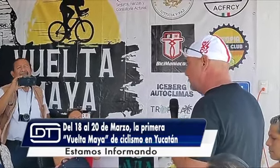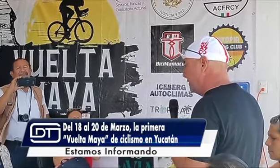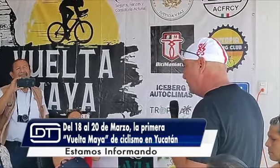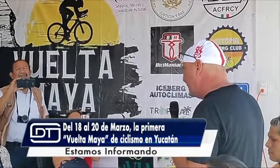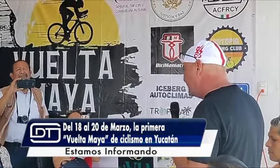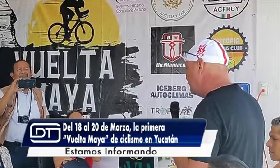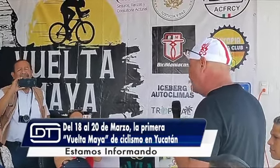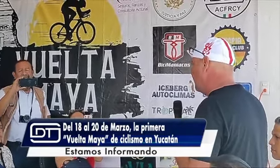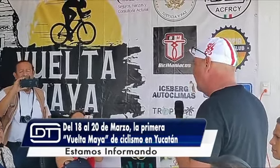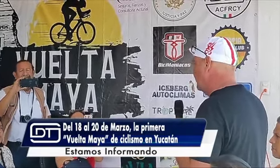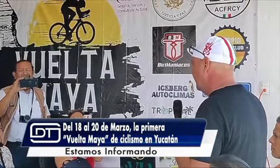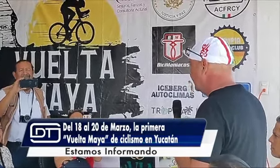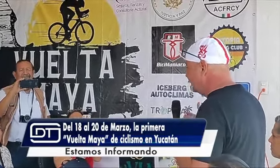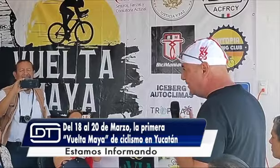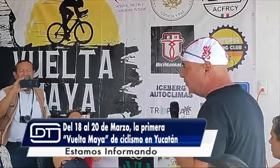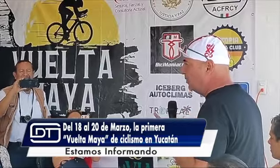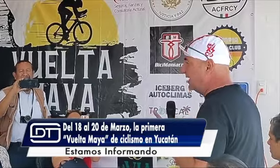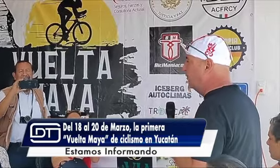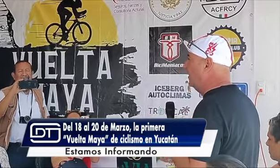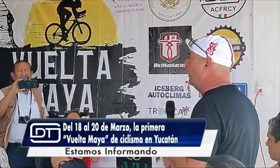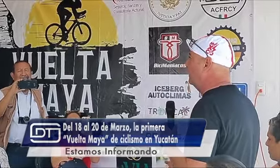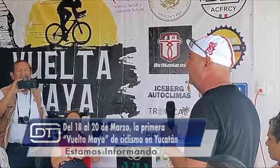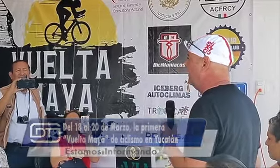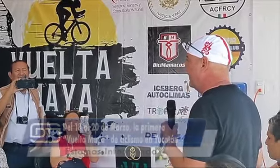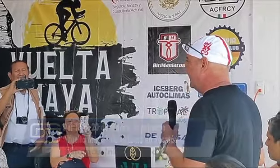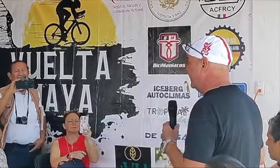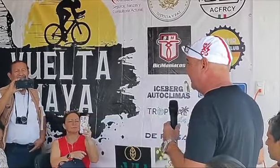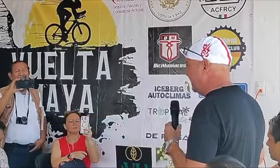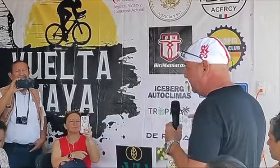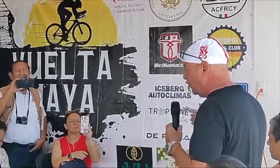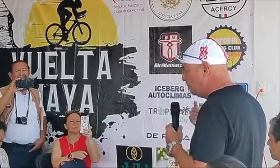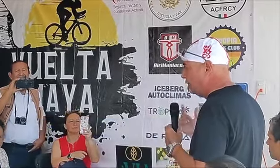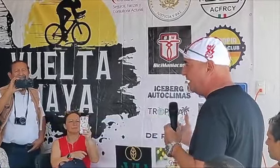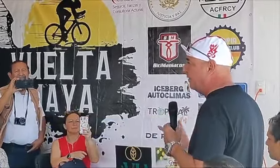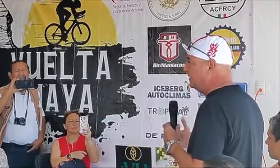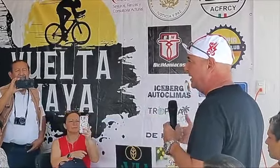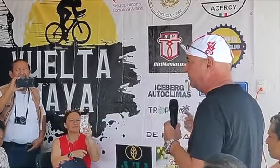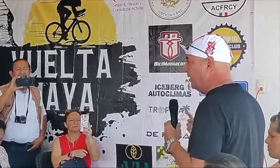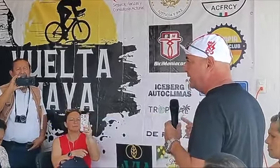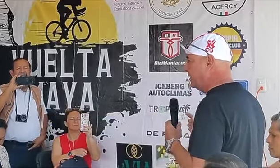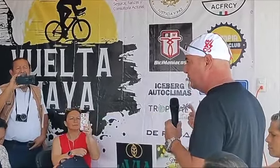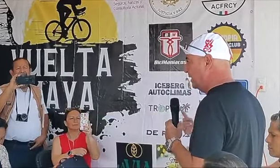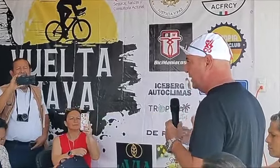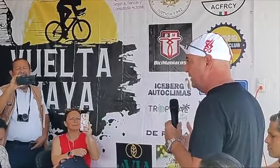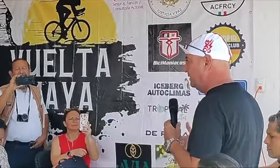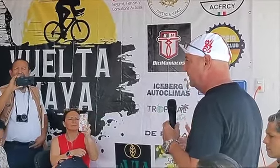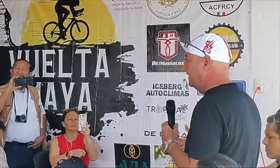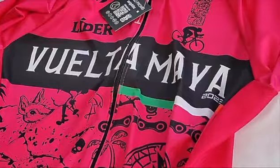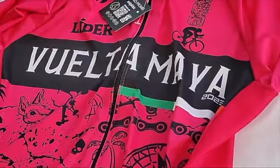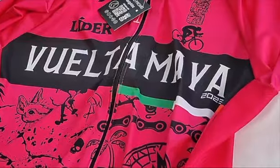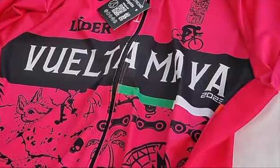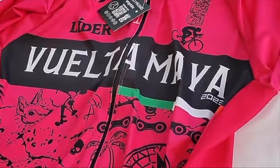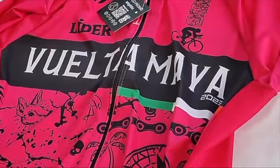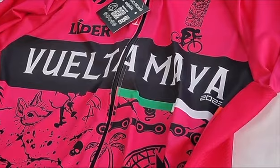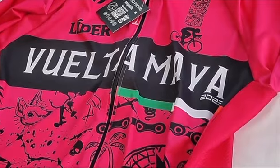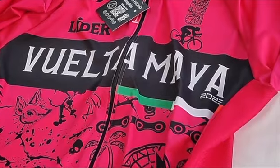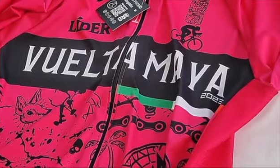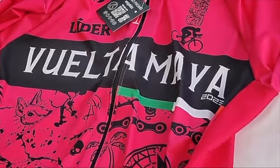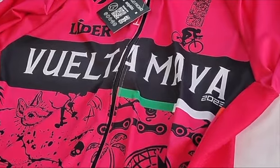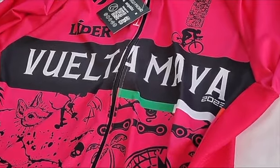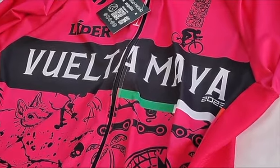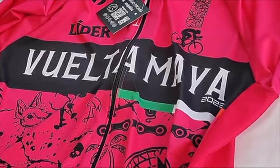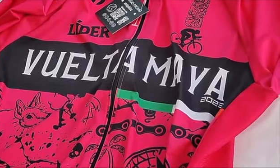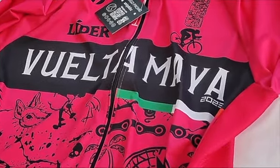varonil elite, sub-23, máster A, máster B y femenil libre, haciendo hincapié que para que una categoría